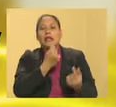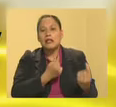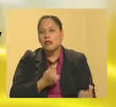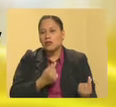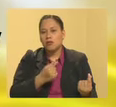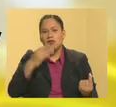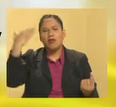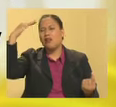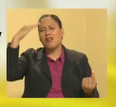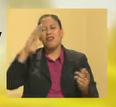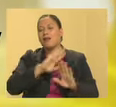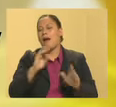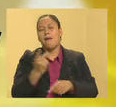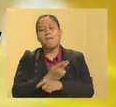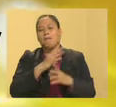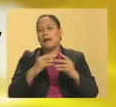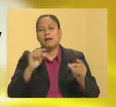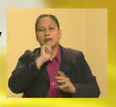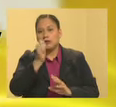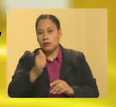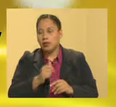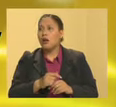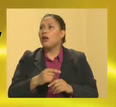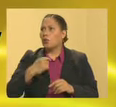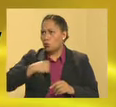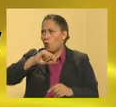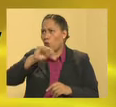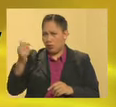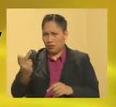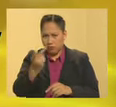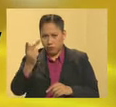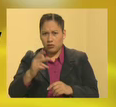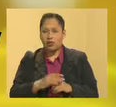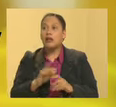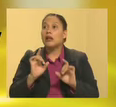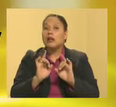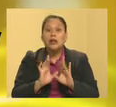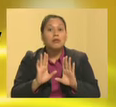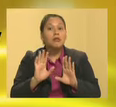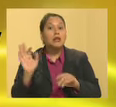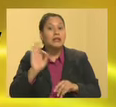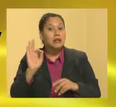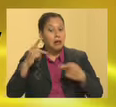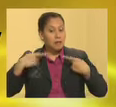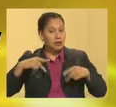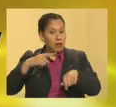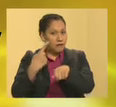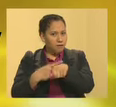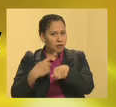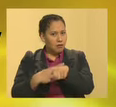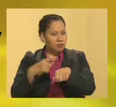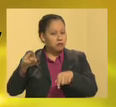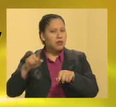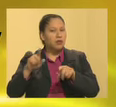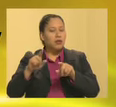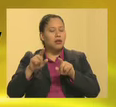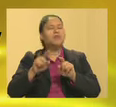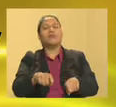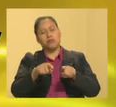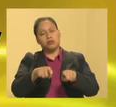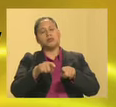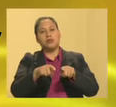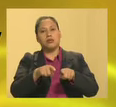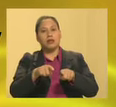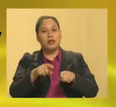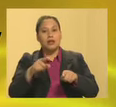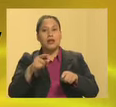y de adulto no podía suceder. Ahora yo te tengo otra pregunta. De repente a lo mejor hay una persona que sufre un ataque de epilepsia